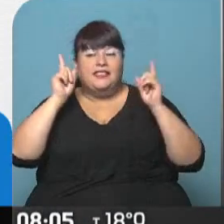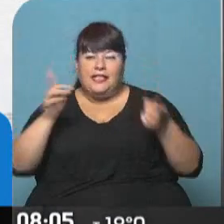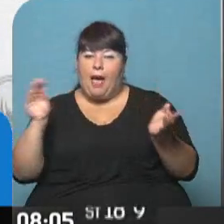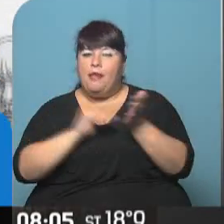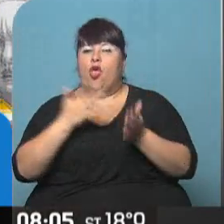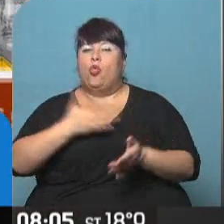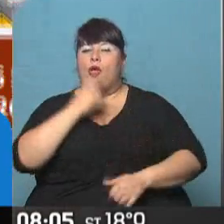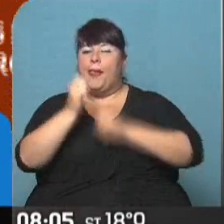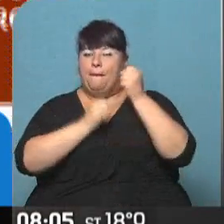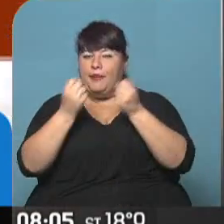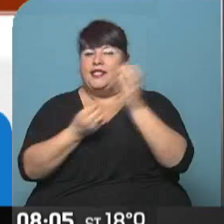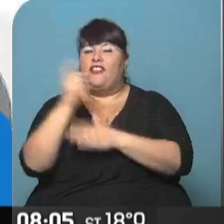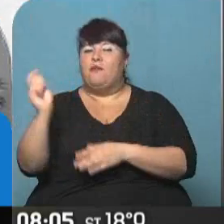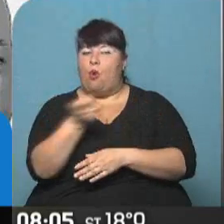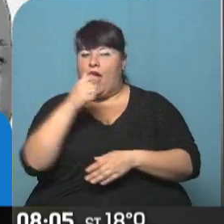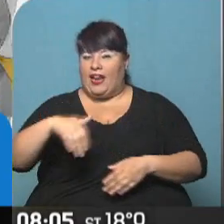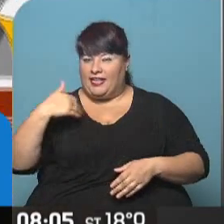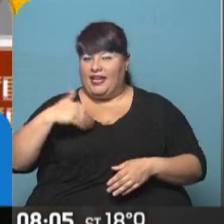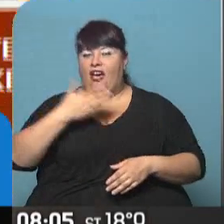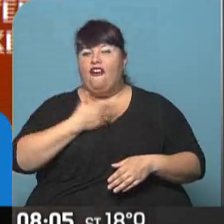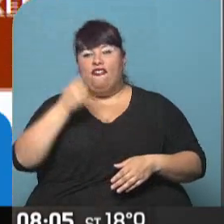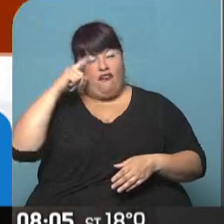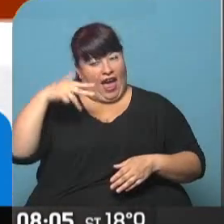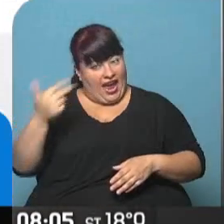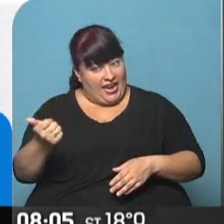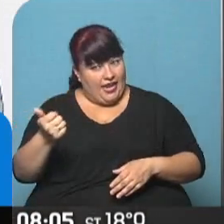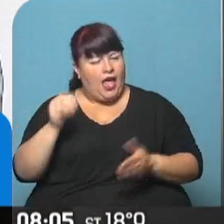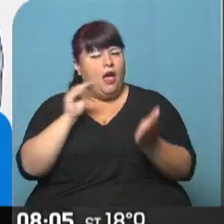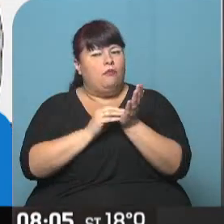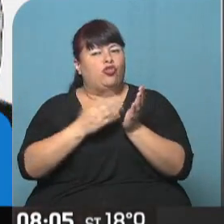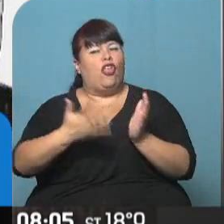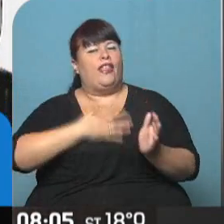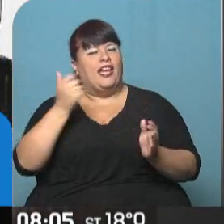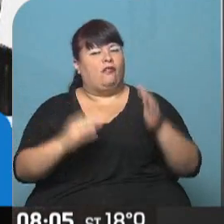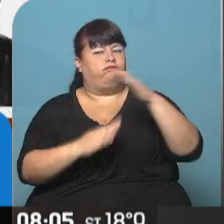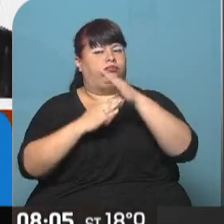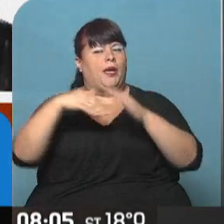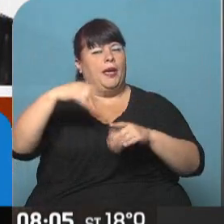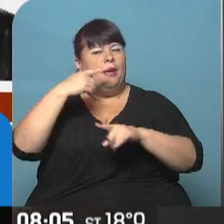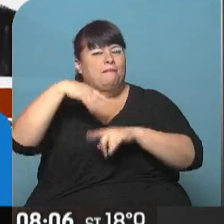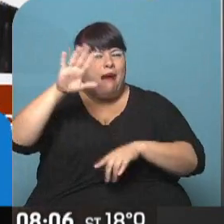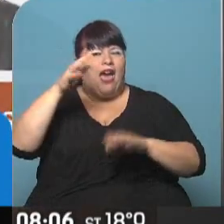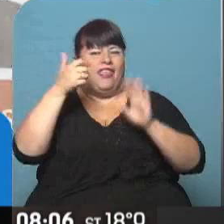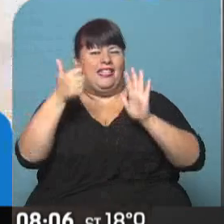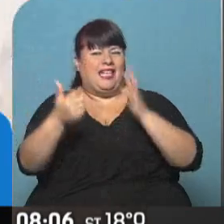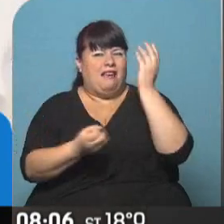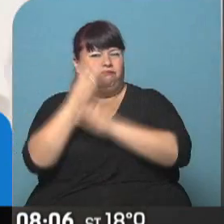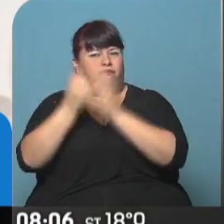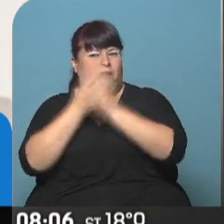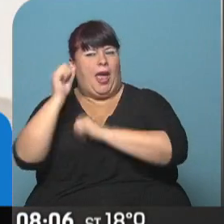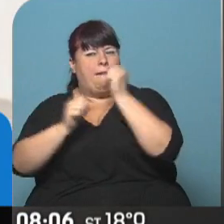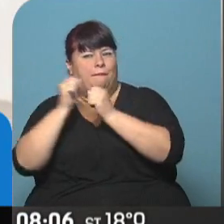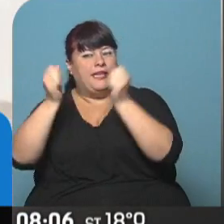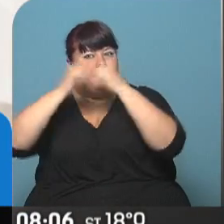el empresario y desarrollador inmobiliario argentino Alan Faena, quien aparece como director y CEO de media docena de compañías creadas en